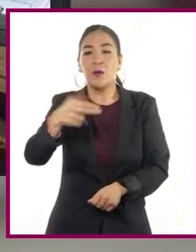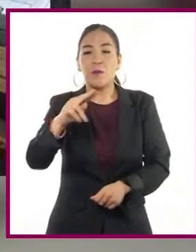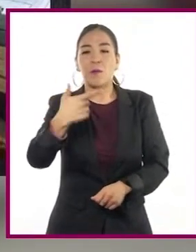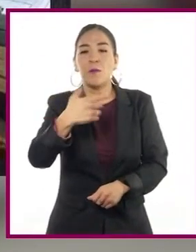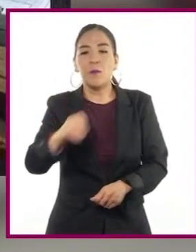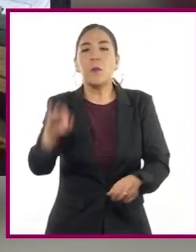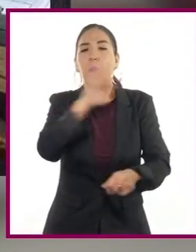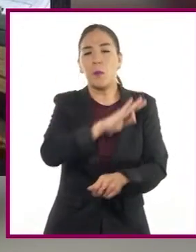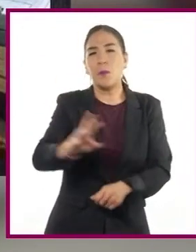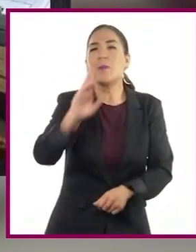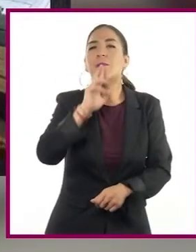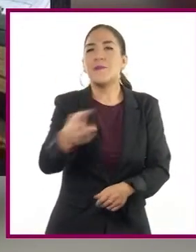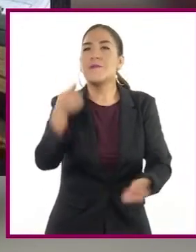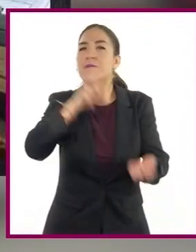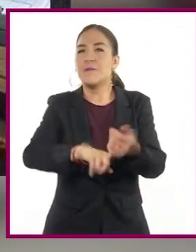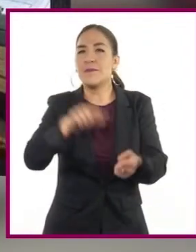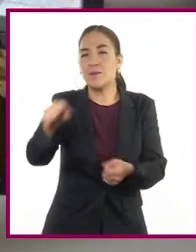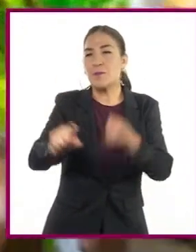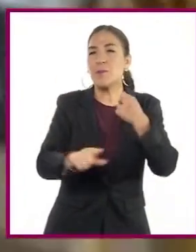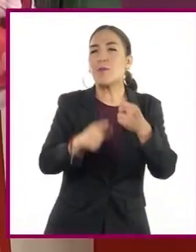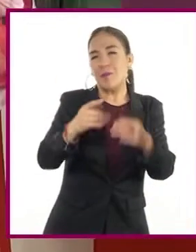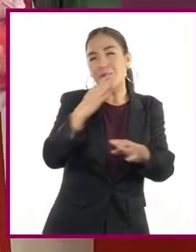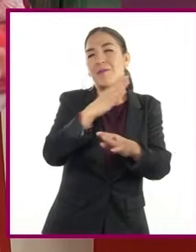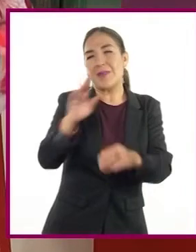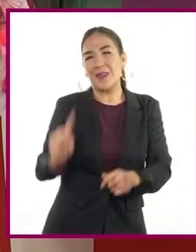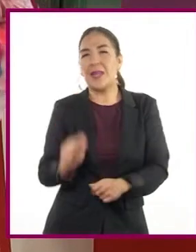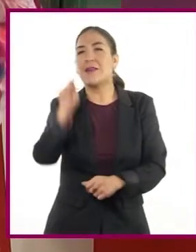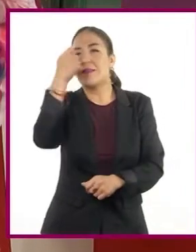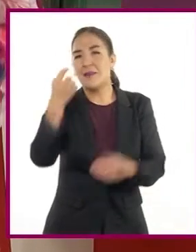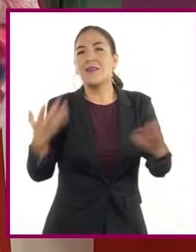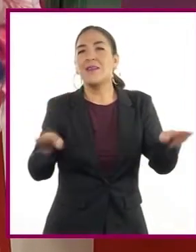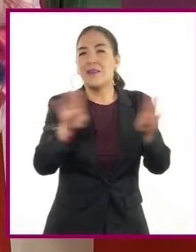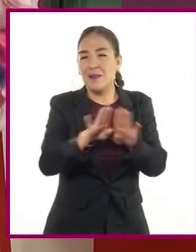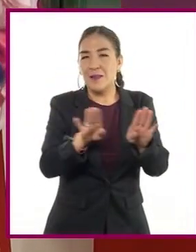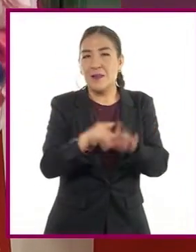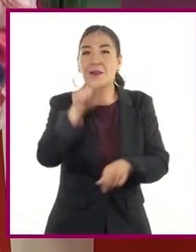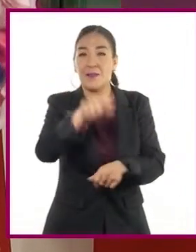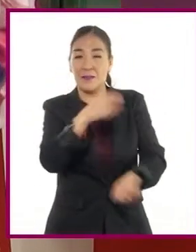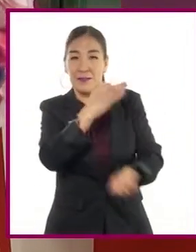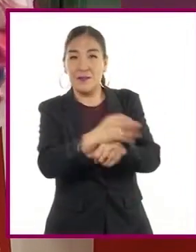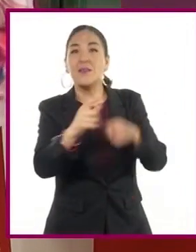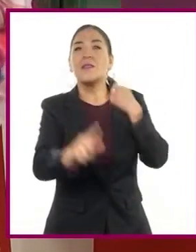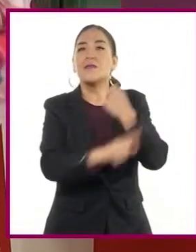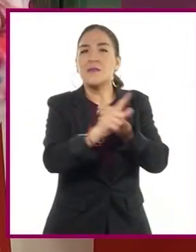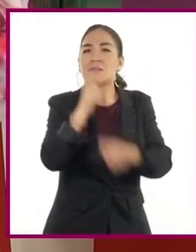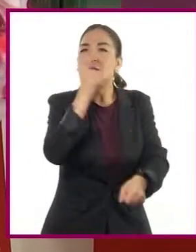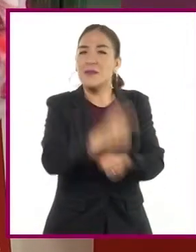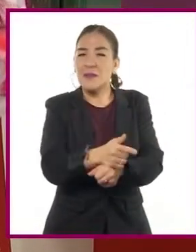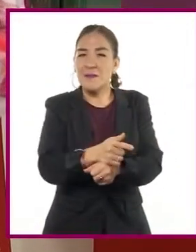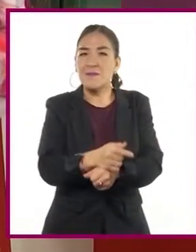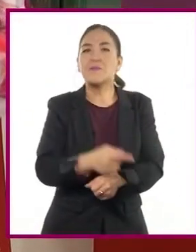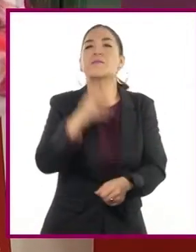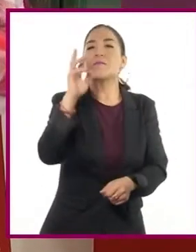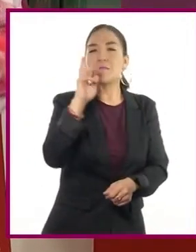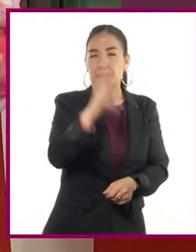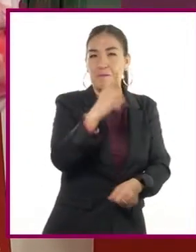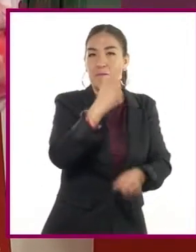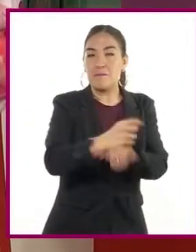su asignatura de tecnología? Para identificarlo, podemos analizar uno por uno.